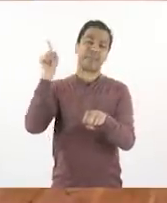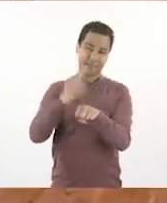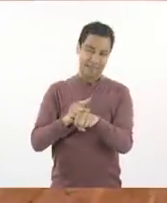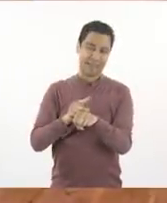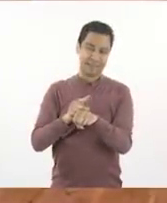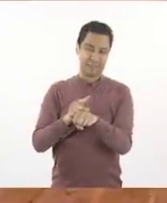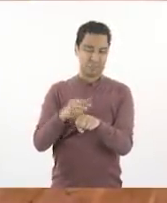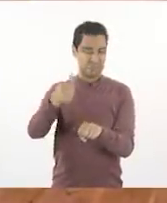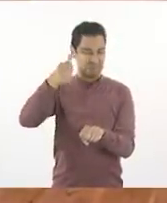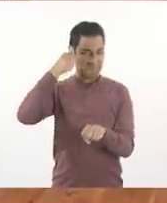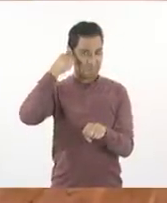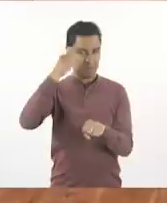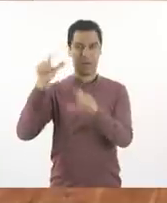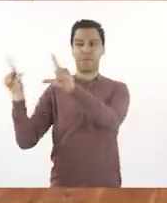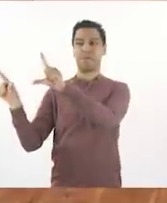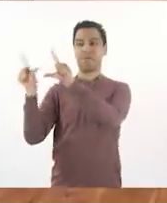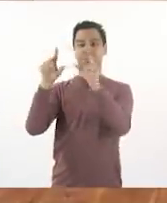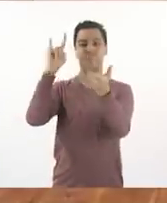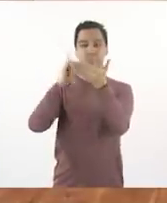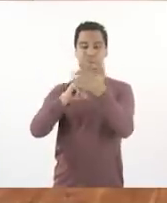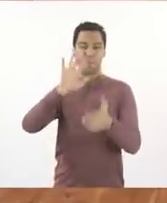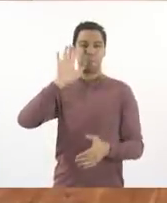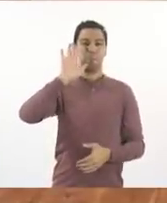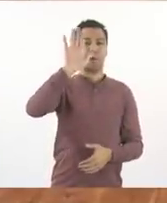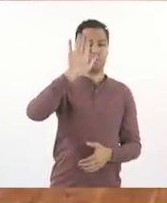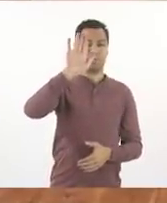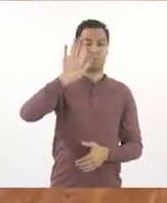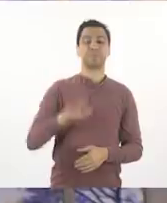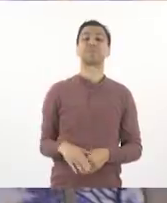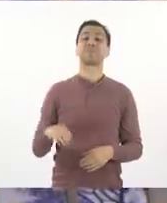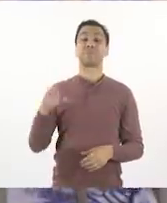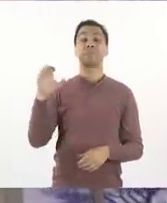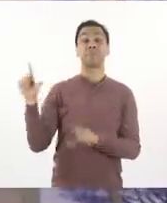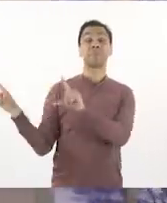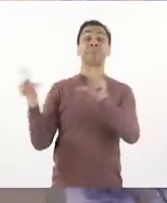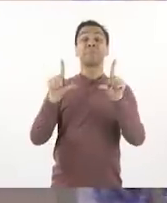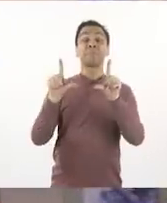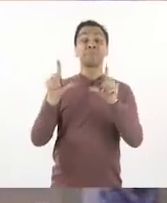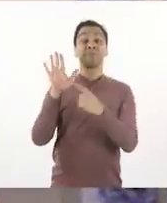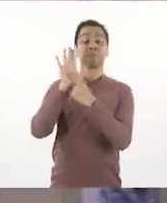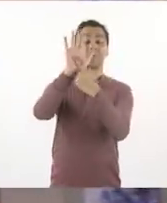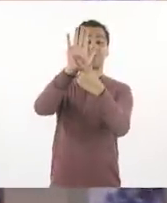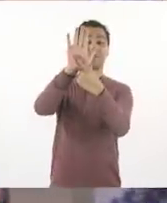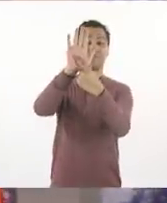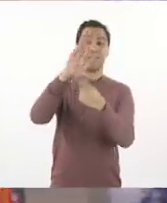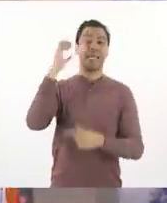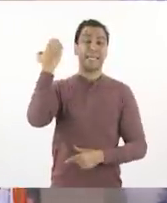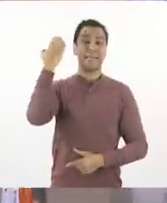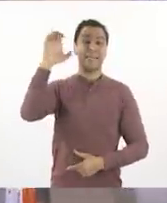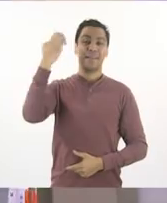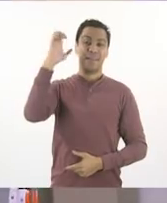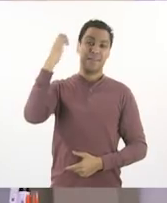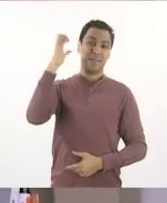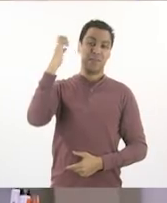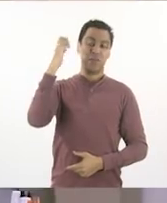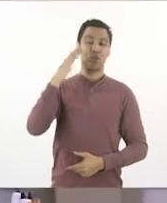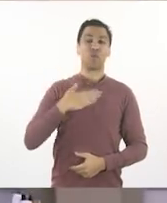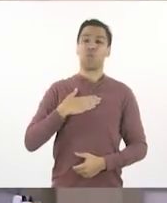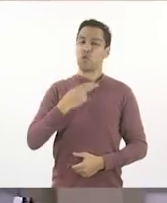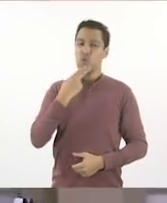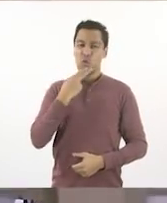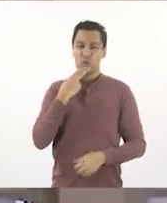falta... Uy, mira, ¿qué te tocó? Enero. Enero. Ese va a ser muy fácil, pero de todas formas voy a utilizar mis